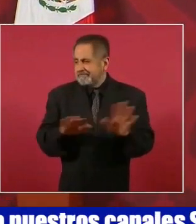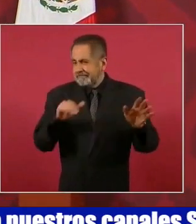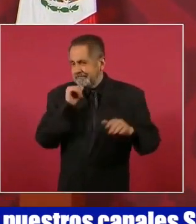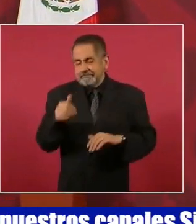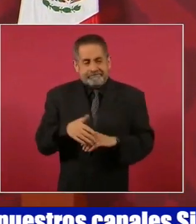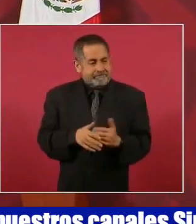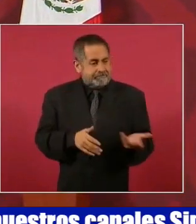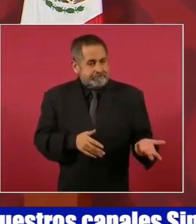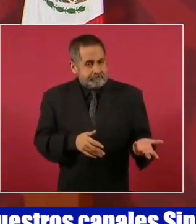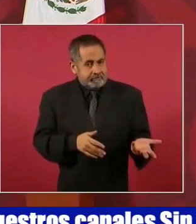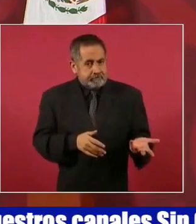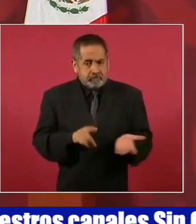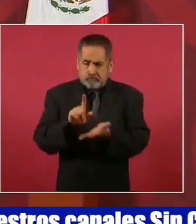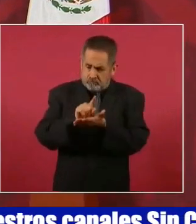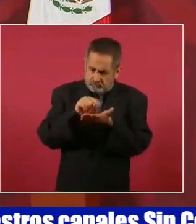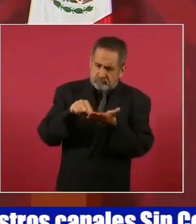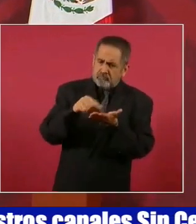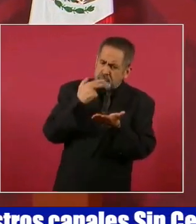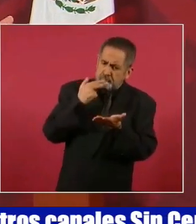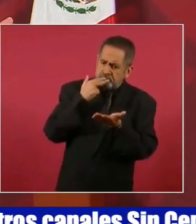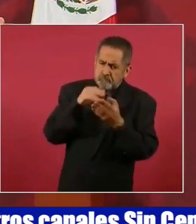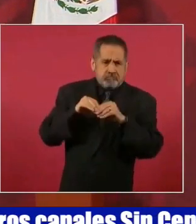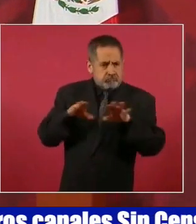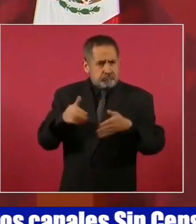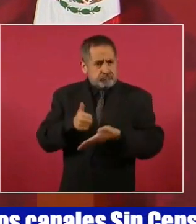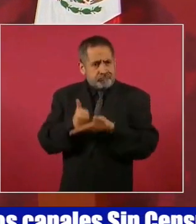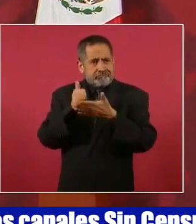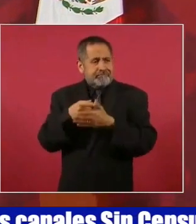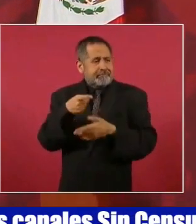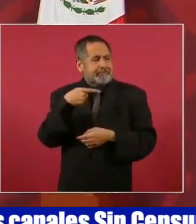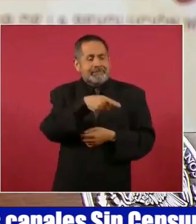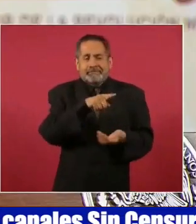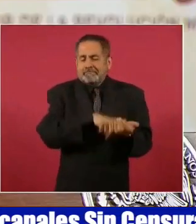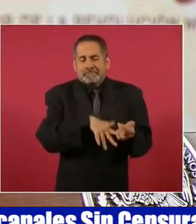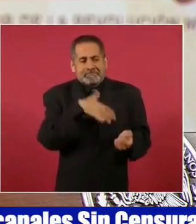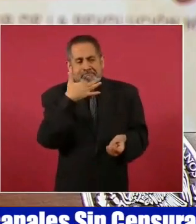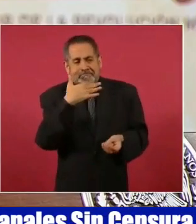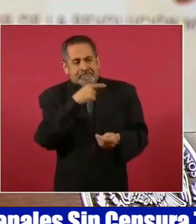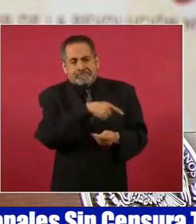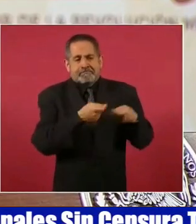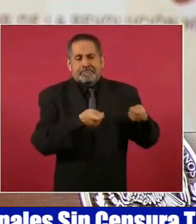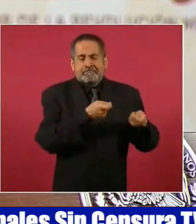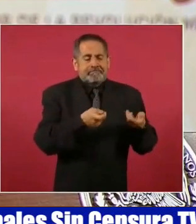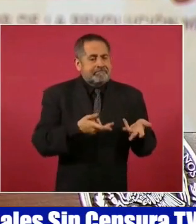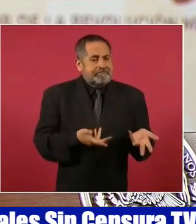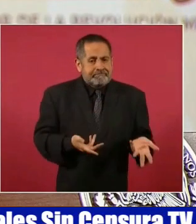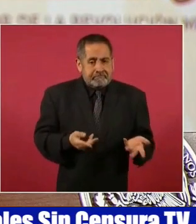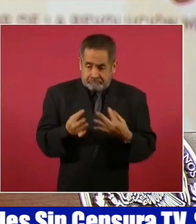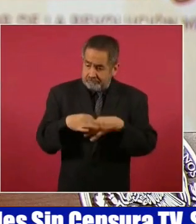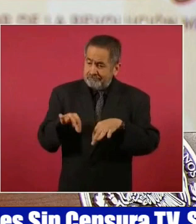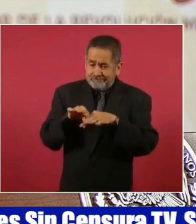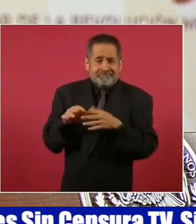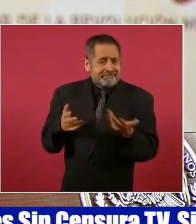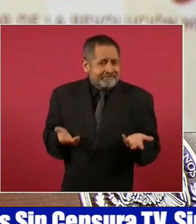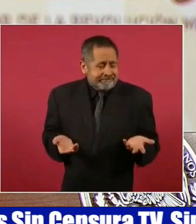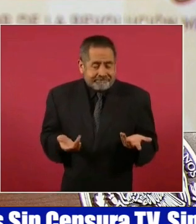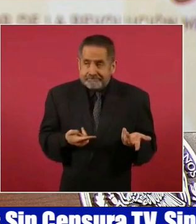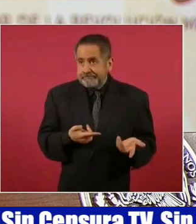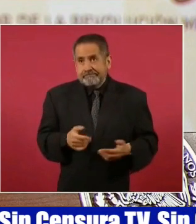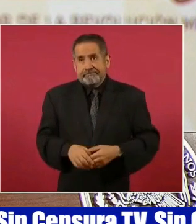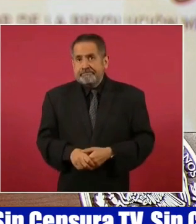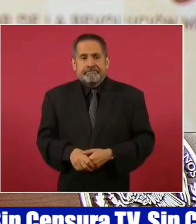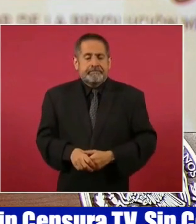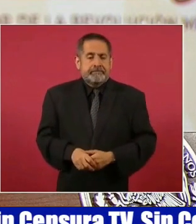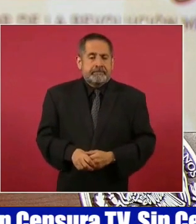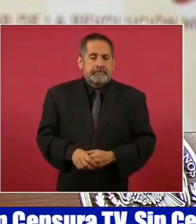el caso de Cedillo, por ejemplo, es evidente, solo por lo que mencionó Nancy. El convertir, por ejemplo, la deuda privada en deuda